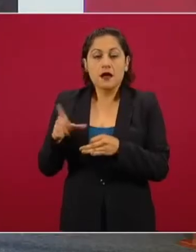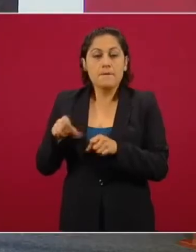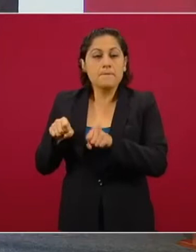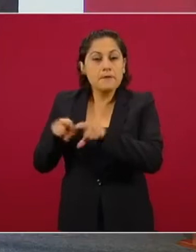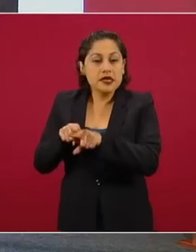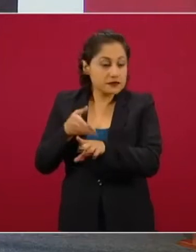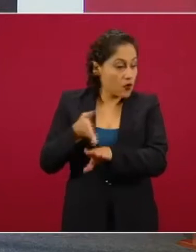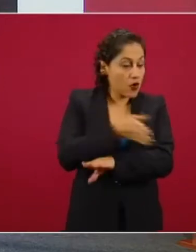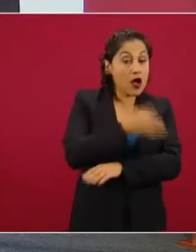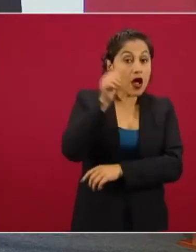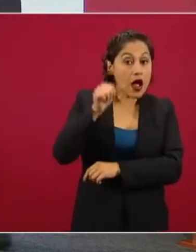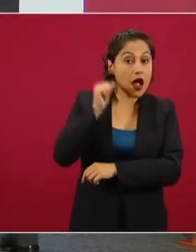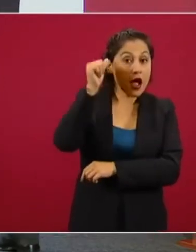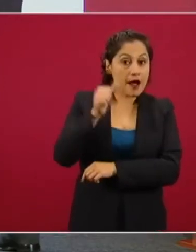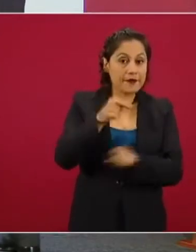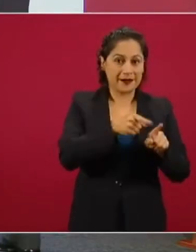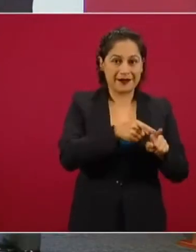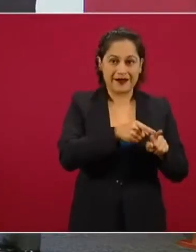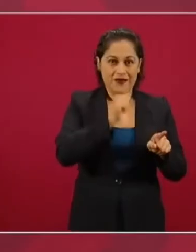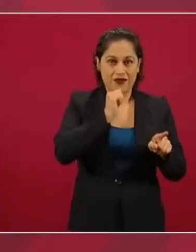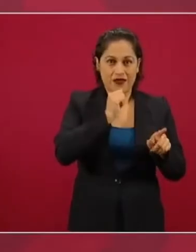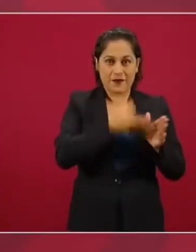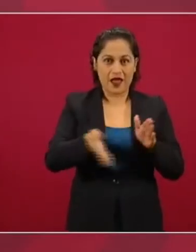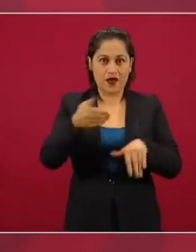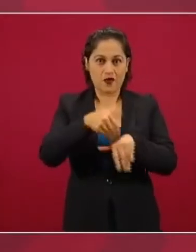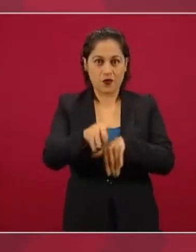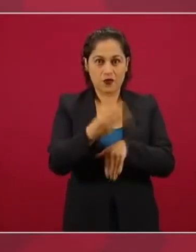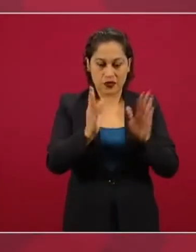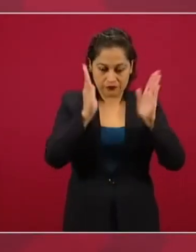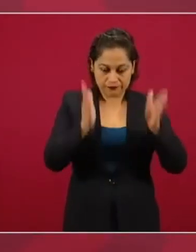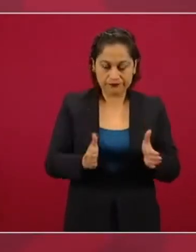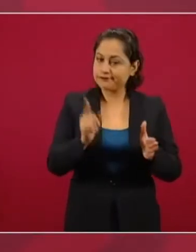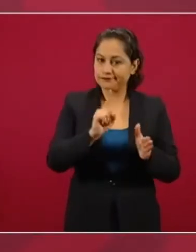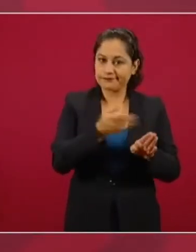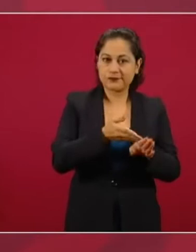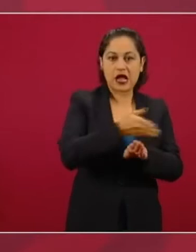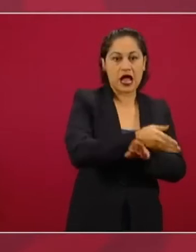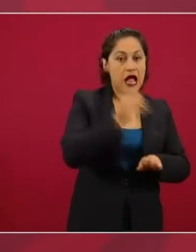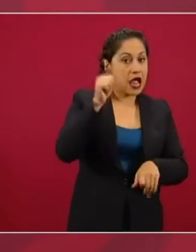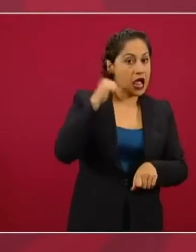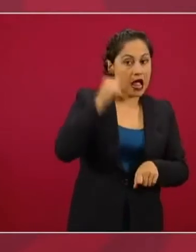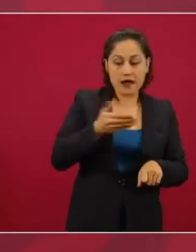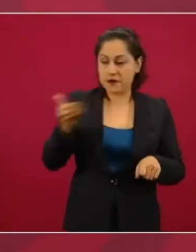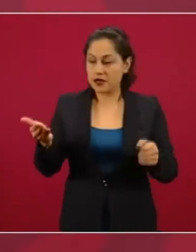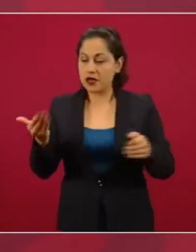es cuando no había iniciado la fase 3, sino estábamos en la fase de transmisión comunitaria, la fase